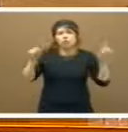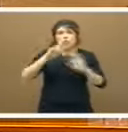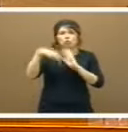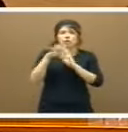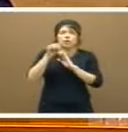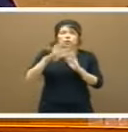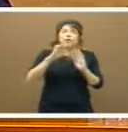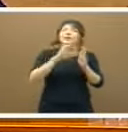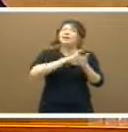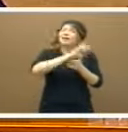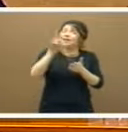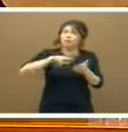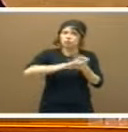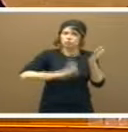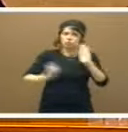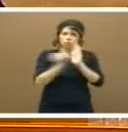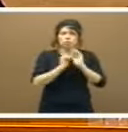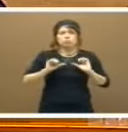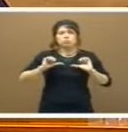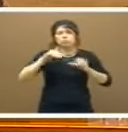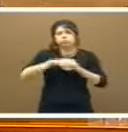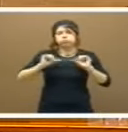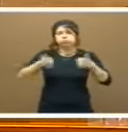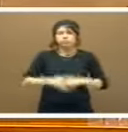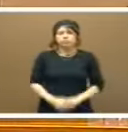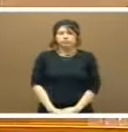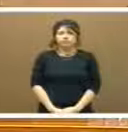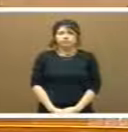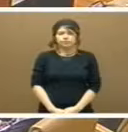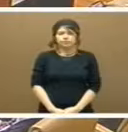texto articulado. Entramos en votación.